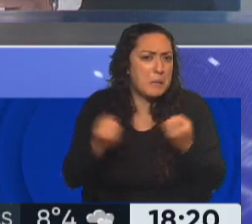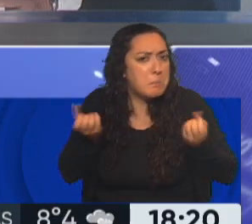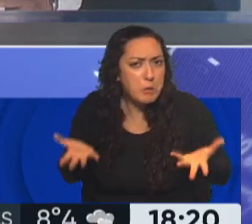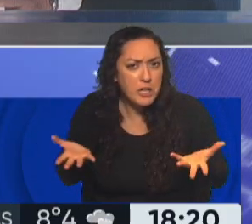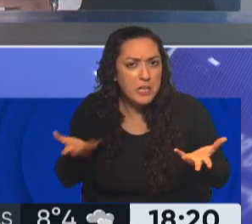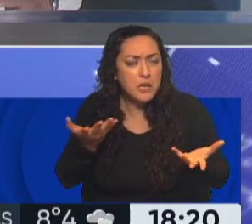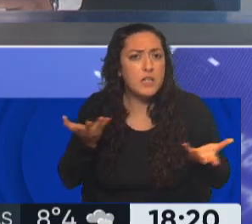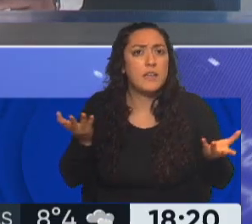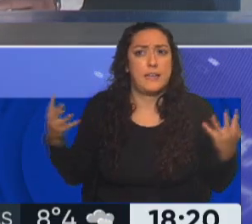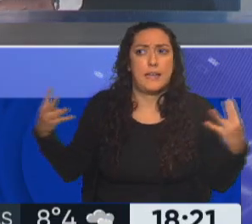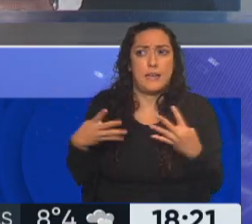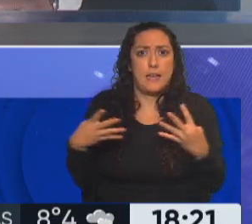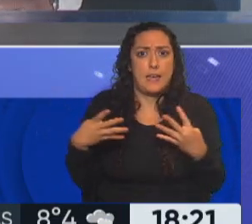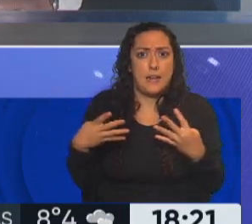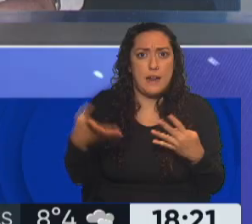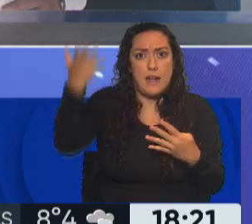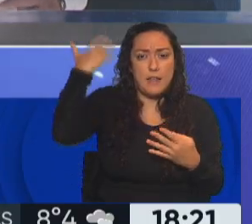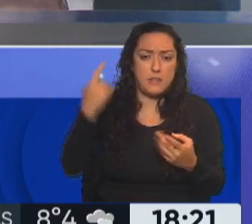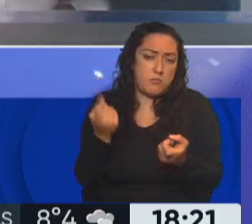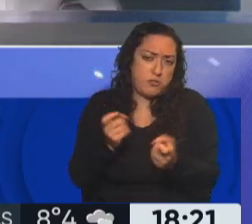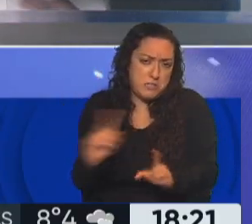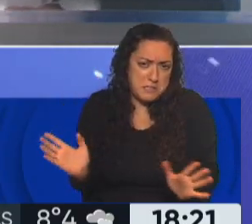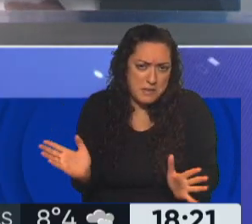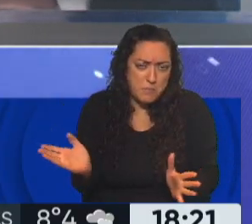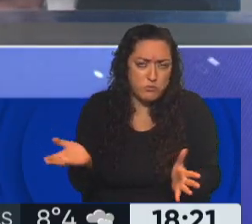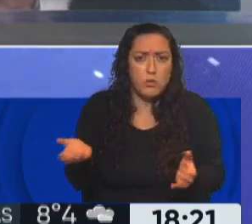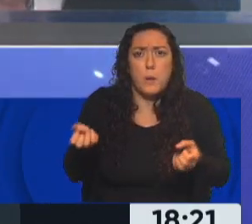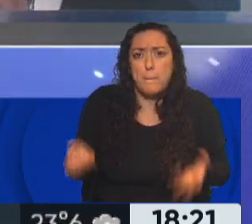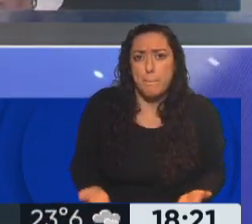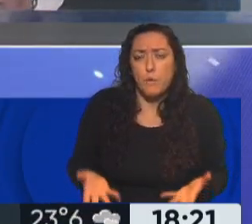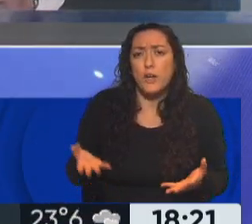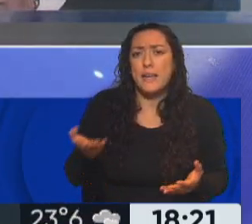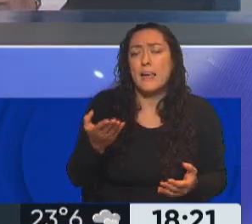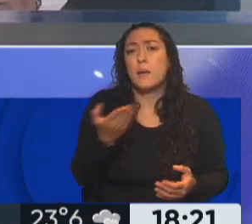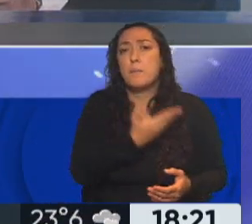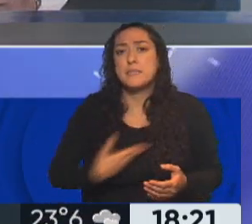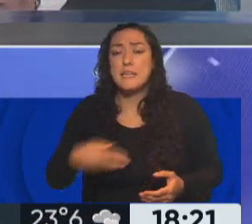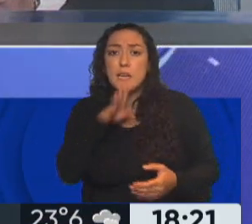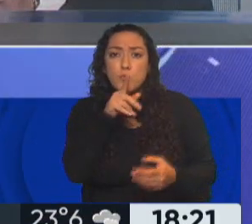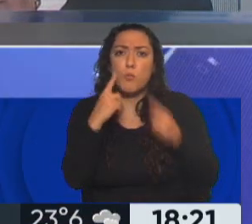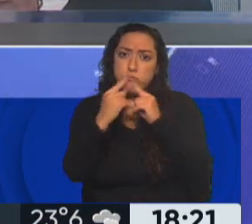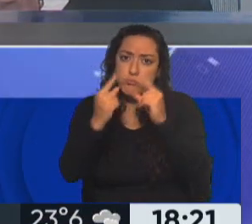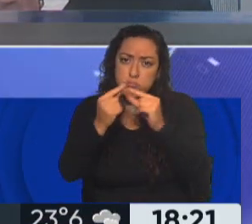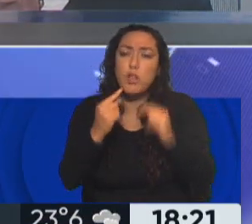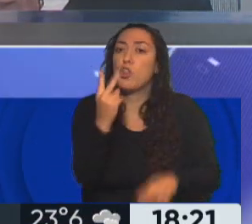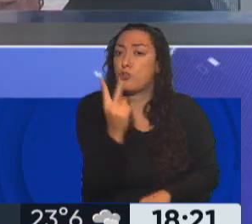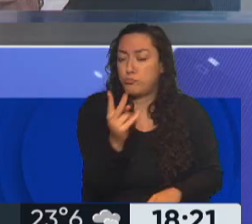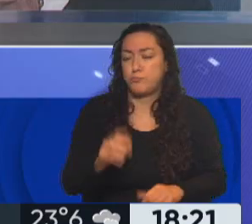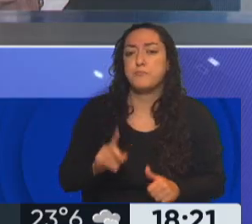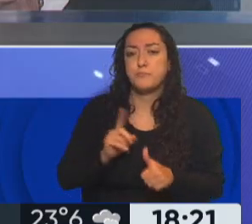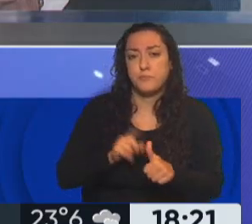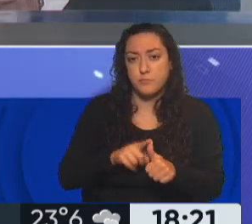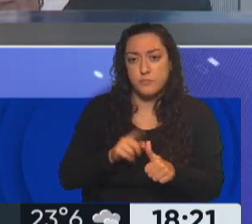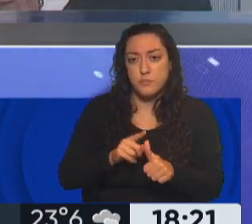parte la guerra ocurrió, yo la denomino una guerra innecesaria, porque las demandas del presidente de Rusia, que básicamente eran dos, algún tipo